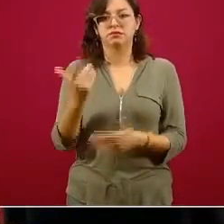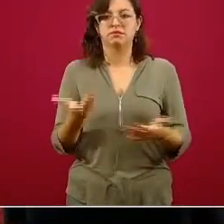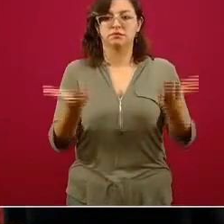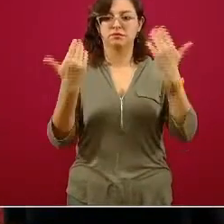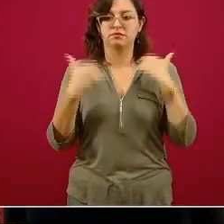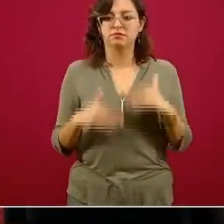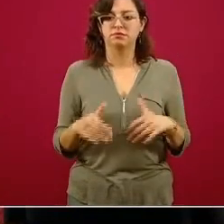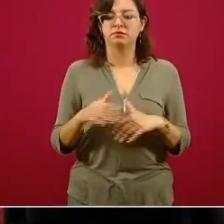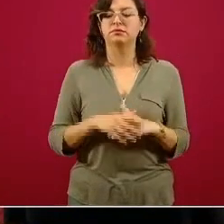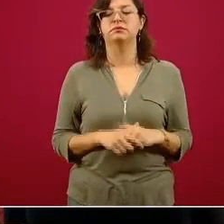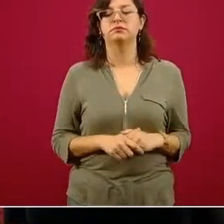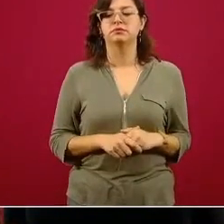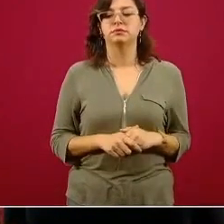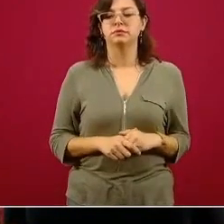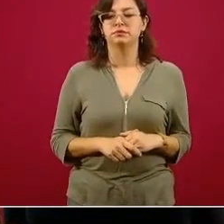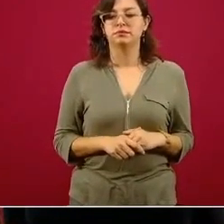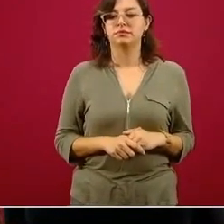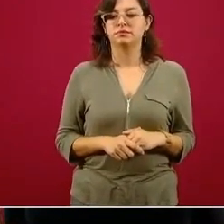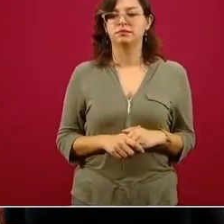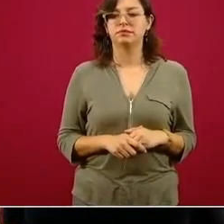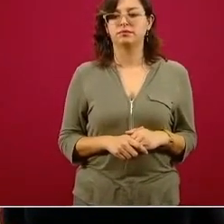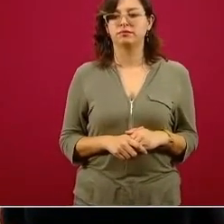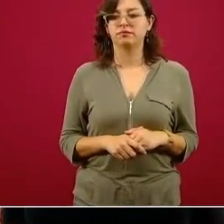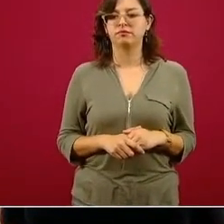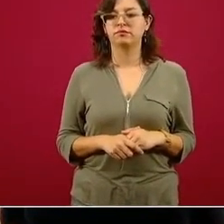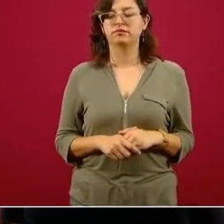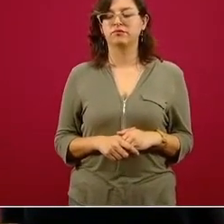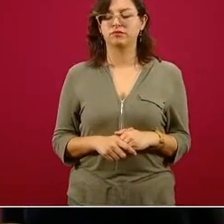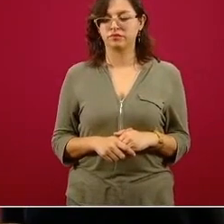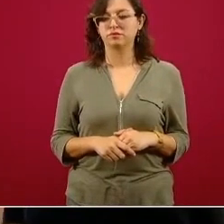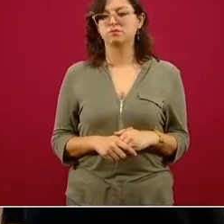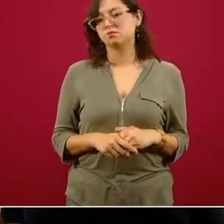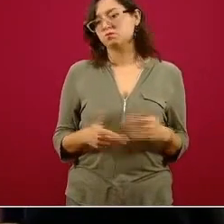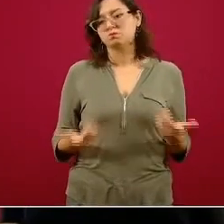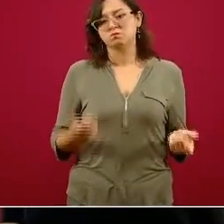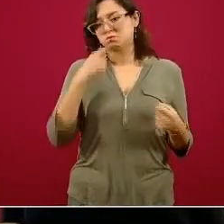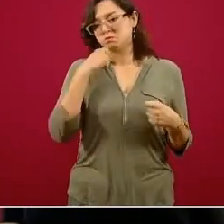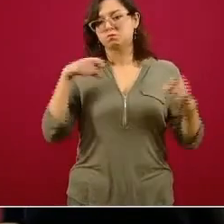diapositiva. Es precisamente a la que nos referíamos.